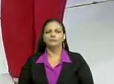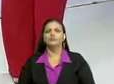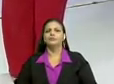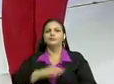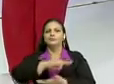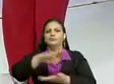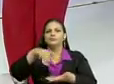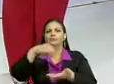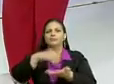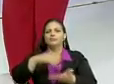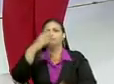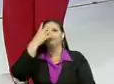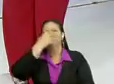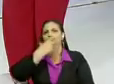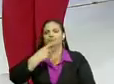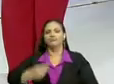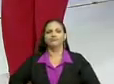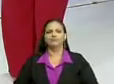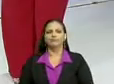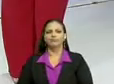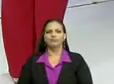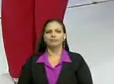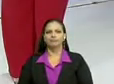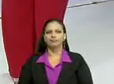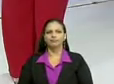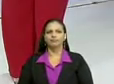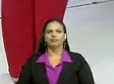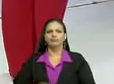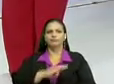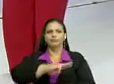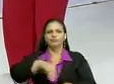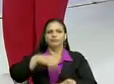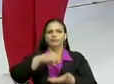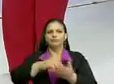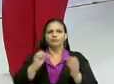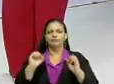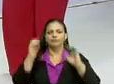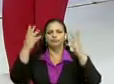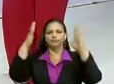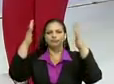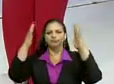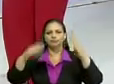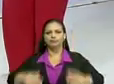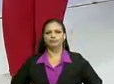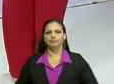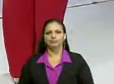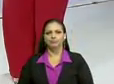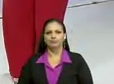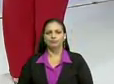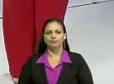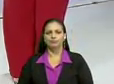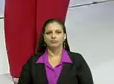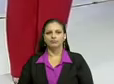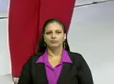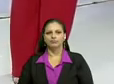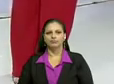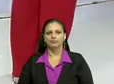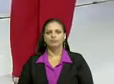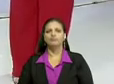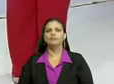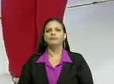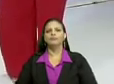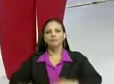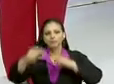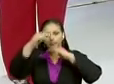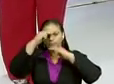igual Manabí, es Manabí hermoso. Eso. ¡Que viva Manabí! ¡Claro que sí! Y que vive Ecuador. ¿Usted se queda, mi Luisita, con el deporte? Por supuesto.